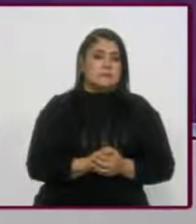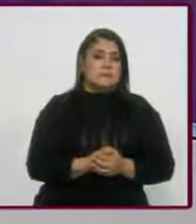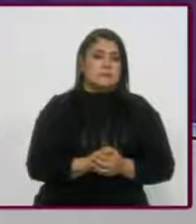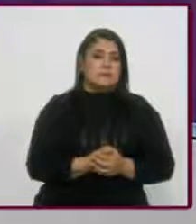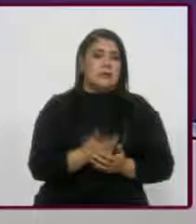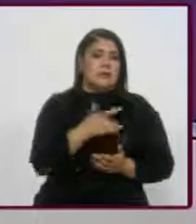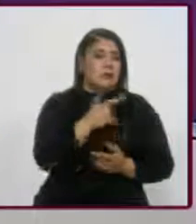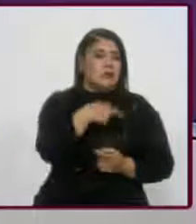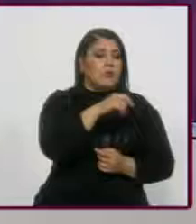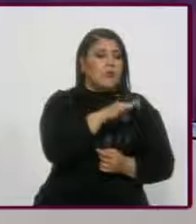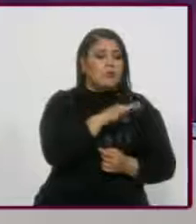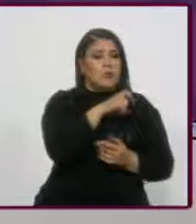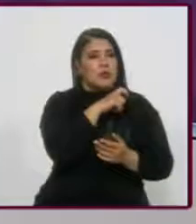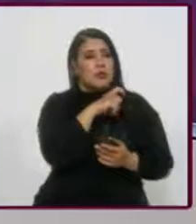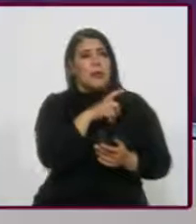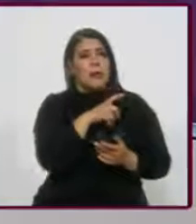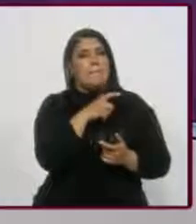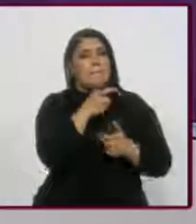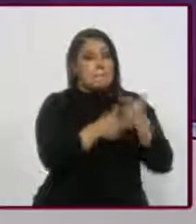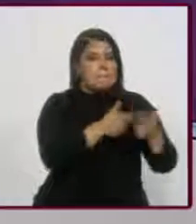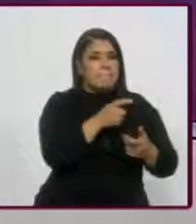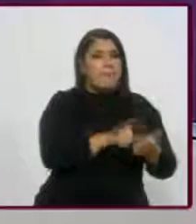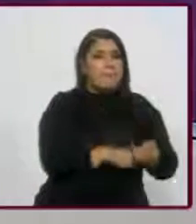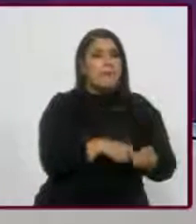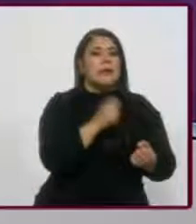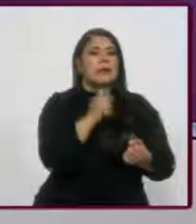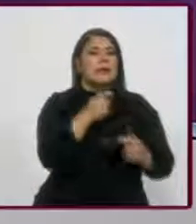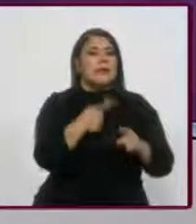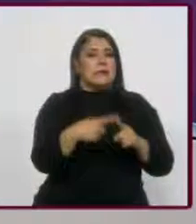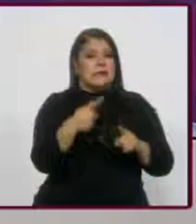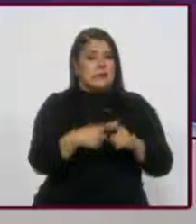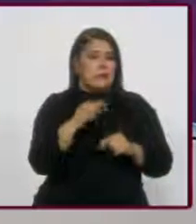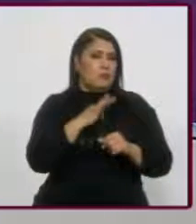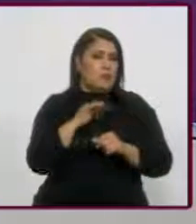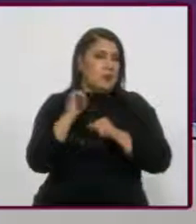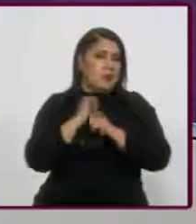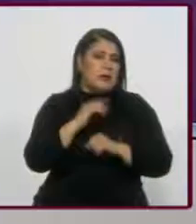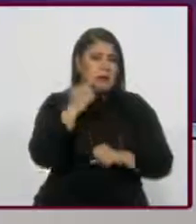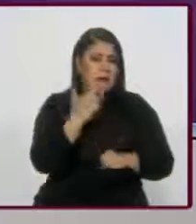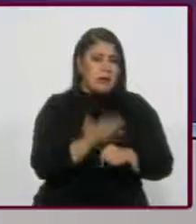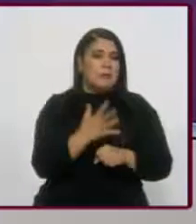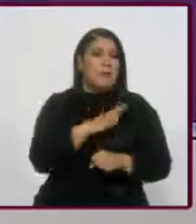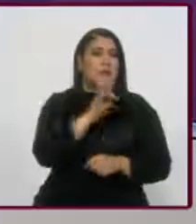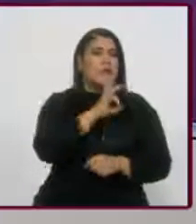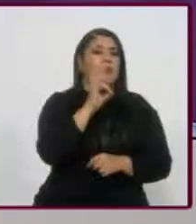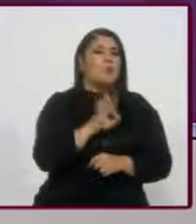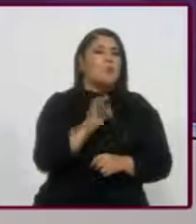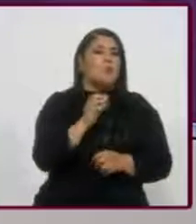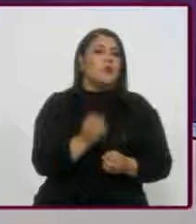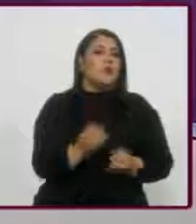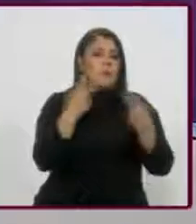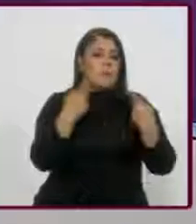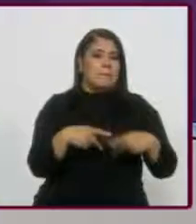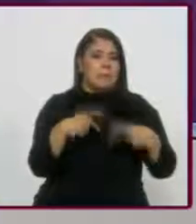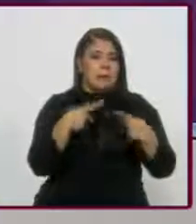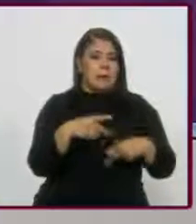capacidad adquisitiva, de quiénes son los contratantes, de qué porcentaje del país estamos hablando,